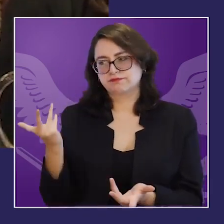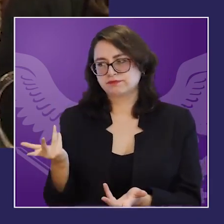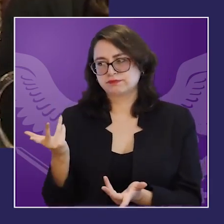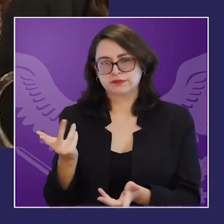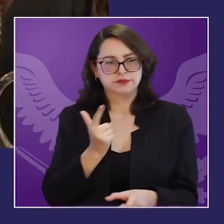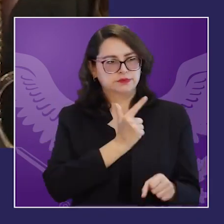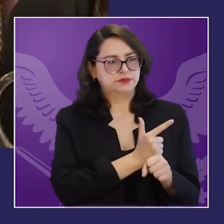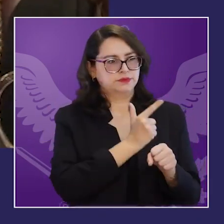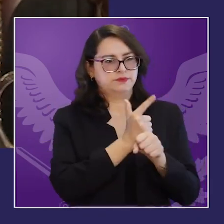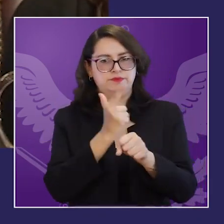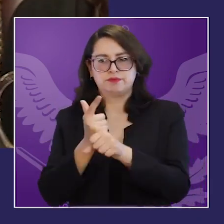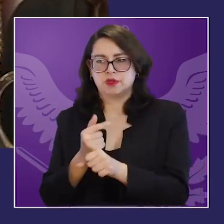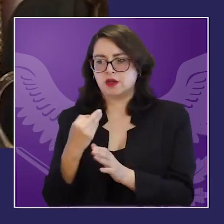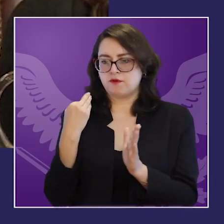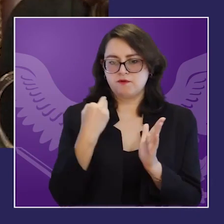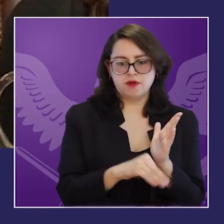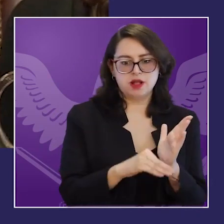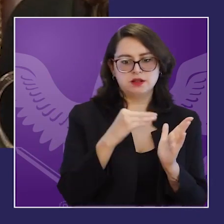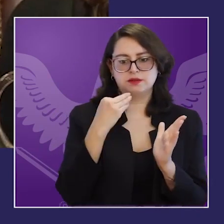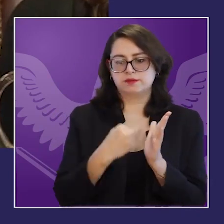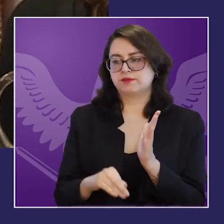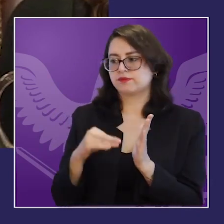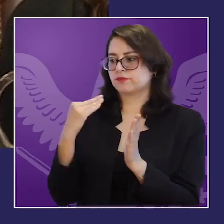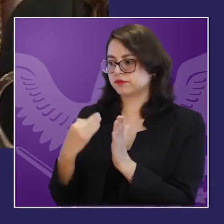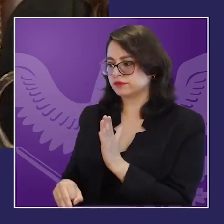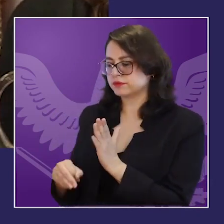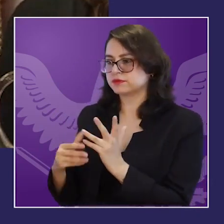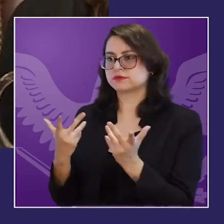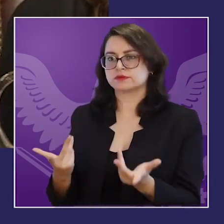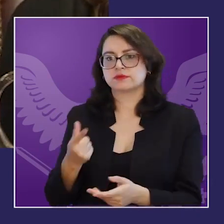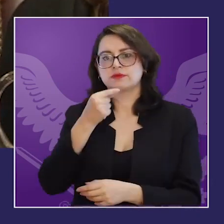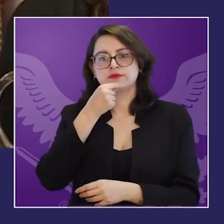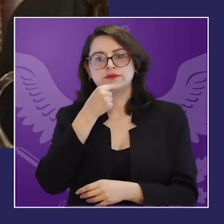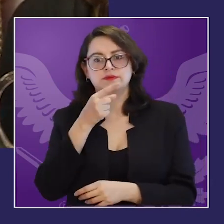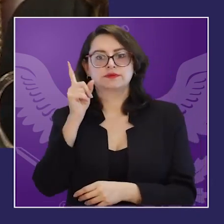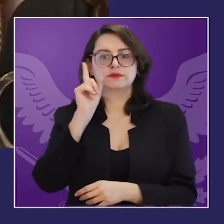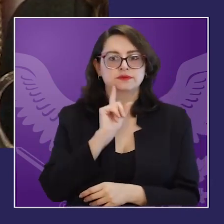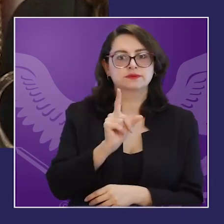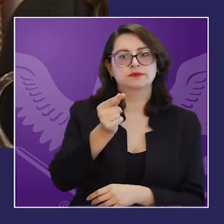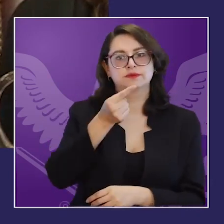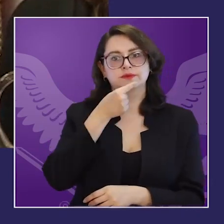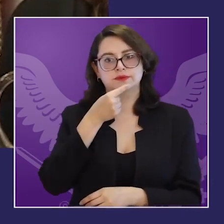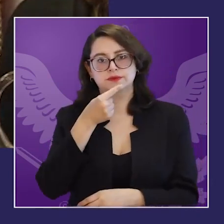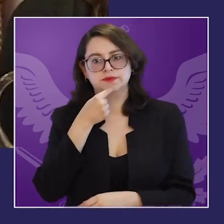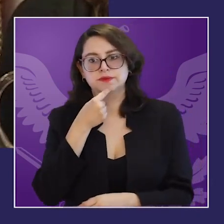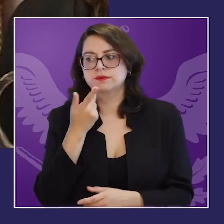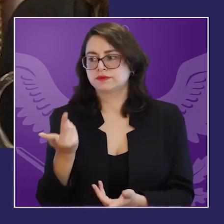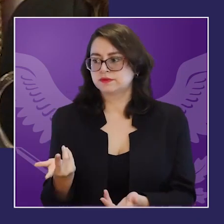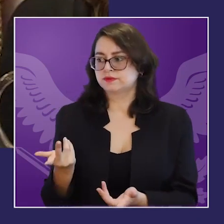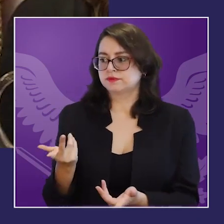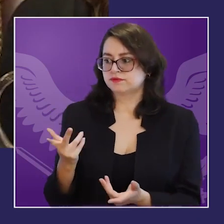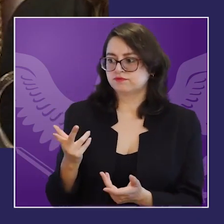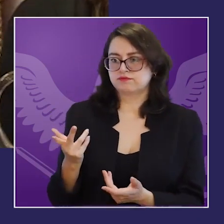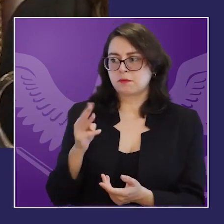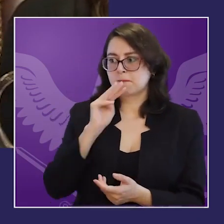momento. Ver de qué manera el Estado acompañaba la subsistencia de las niñas y niños que se quedaron sin su madre a causa de la